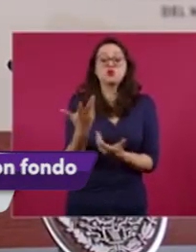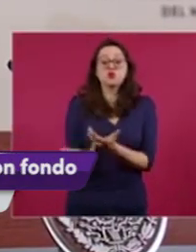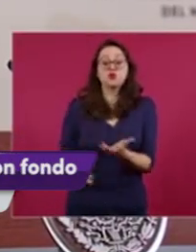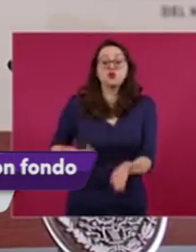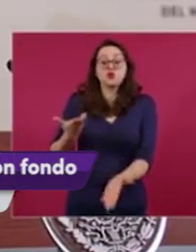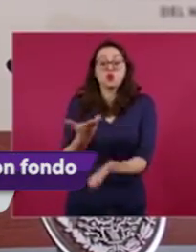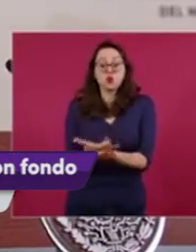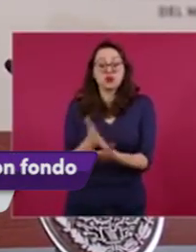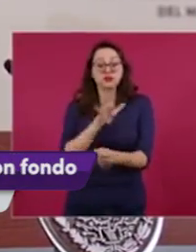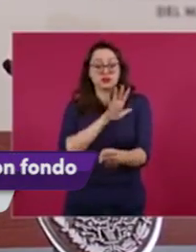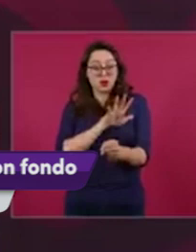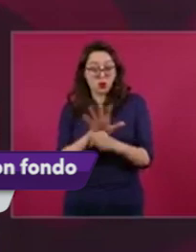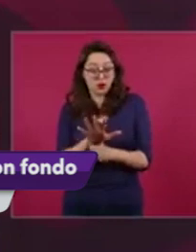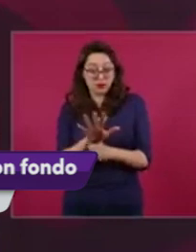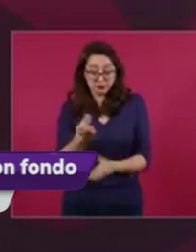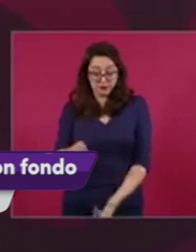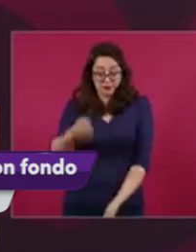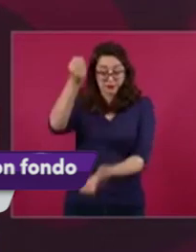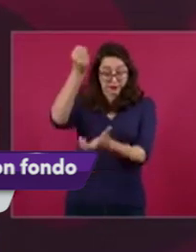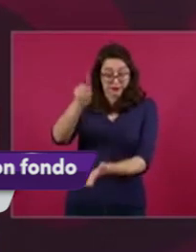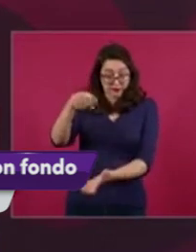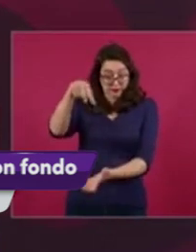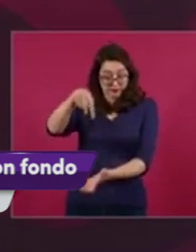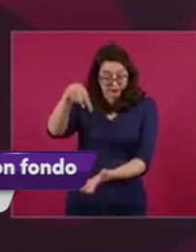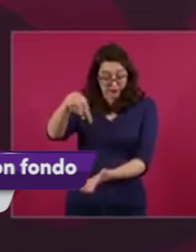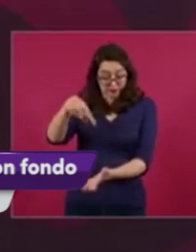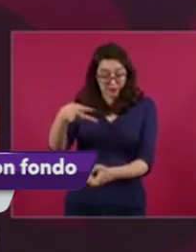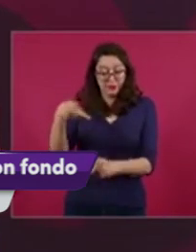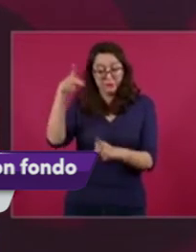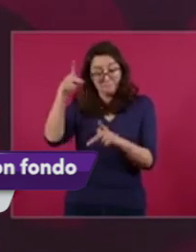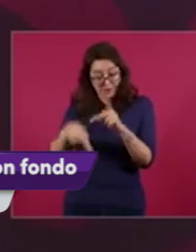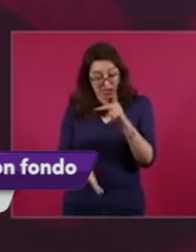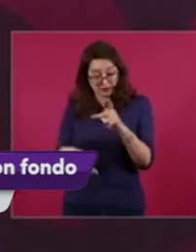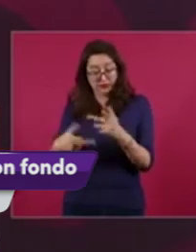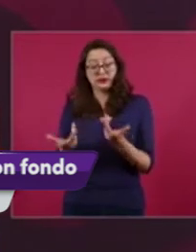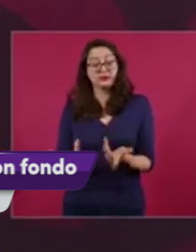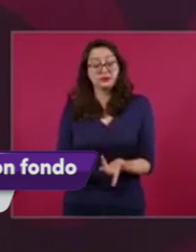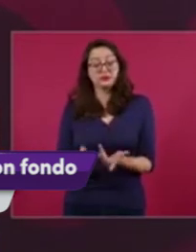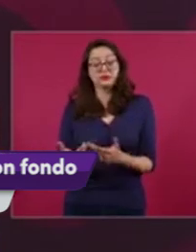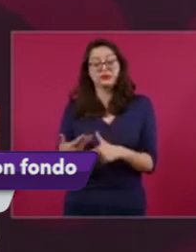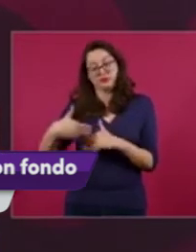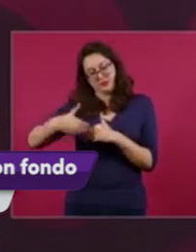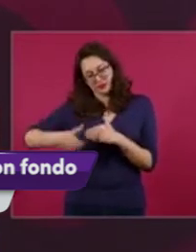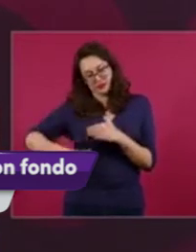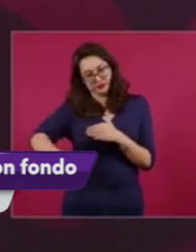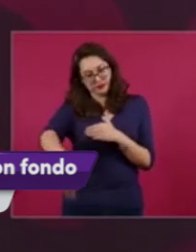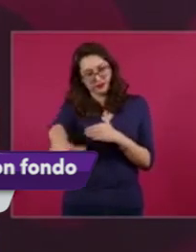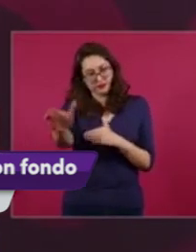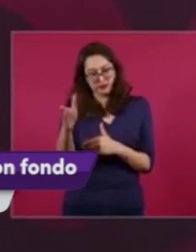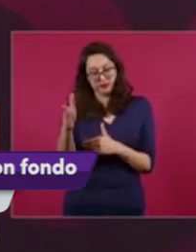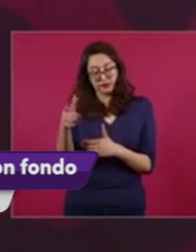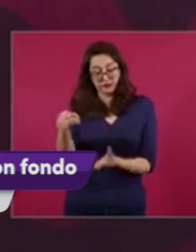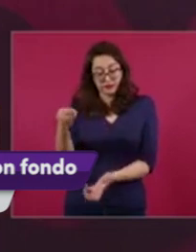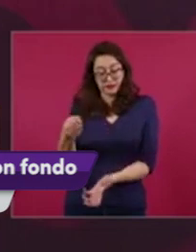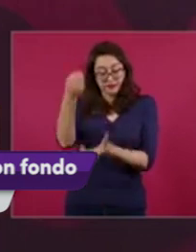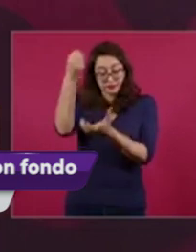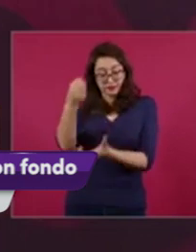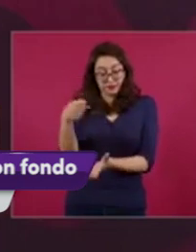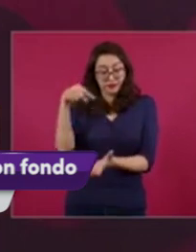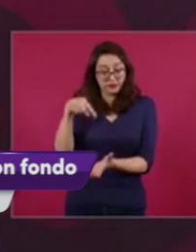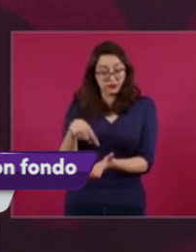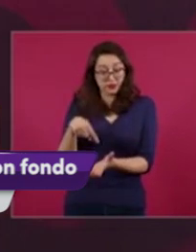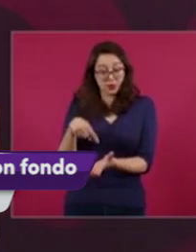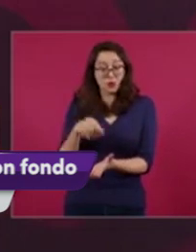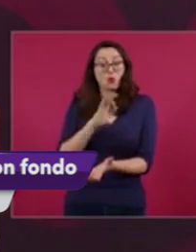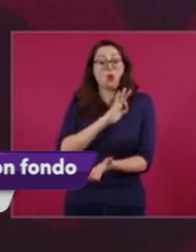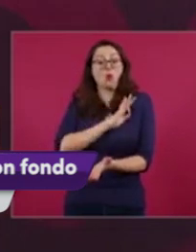Infonavit cuenta con un fondo de 800 mil millones de pesos, con lo cual se pretende dejar en marcha un programa para la construcción de viviendas que se